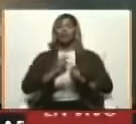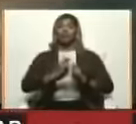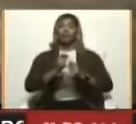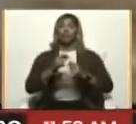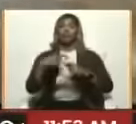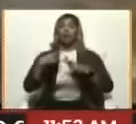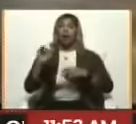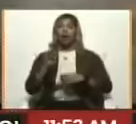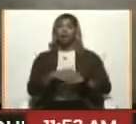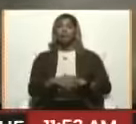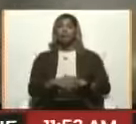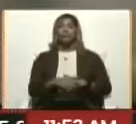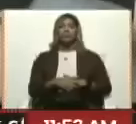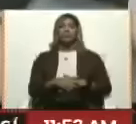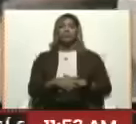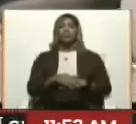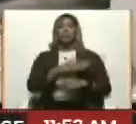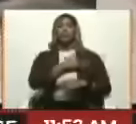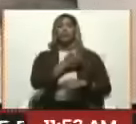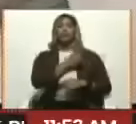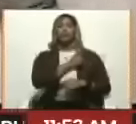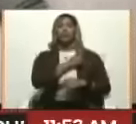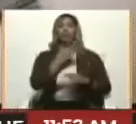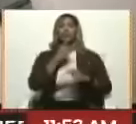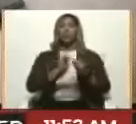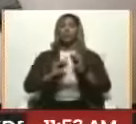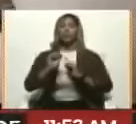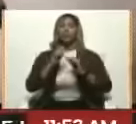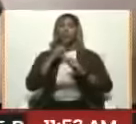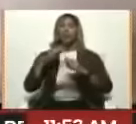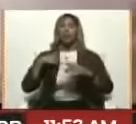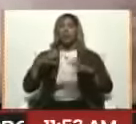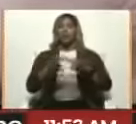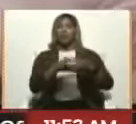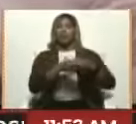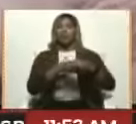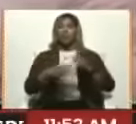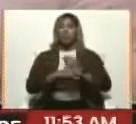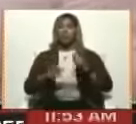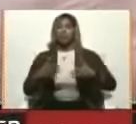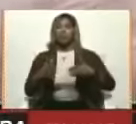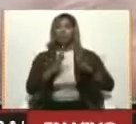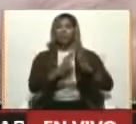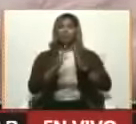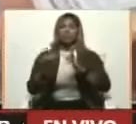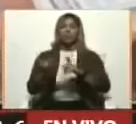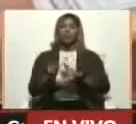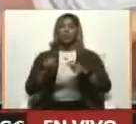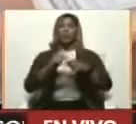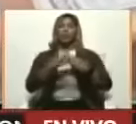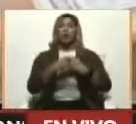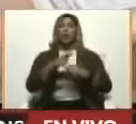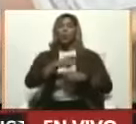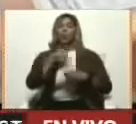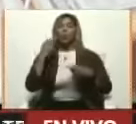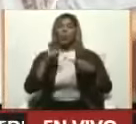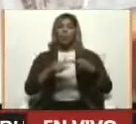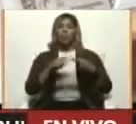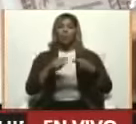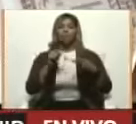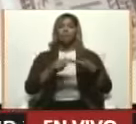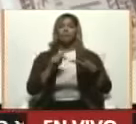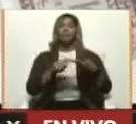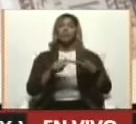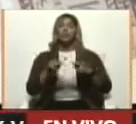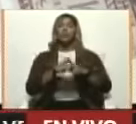de la Dirección General contra la Delincuencia Organizada, integrada por las direcciones contra las drogas, contra